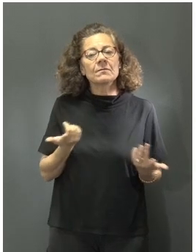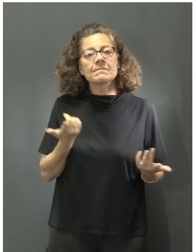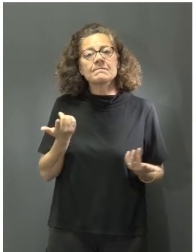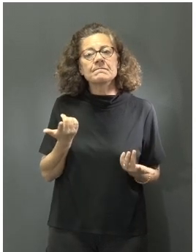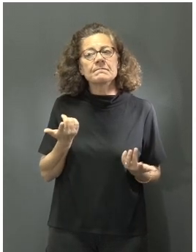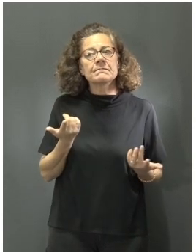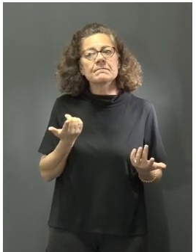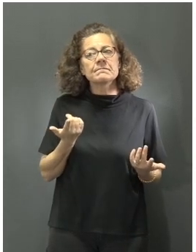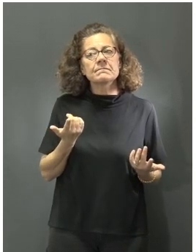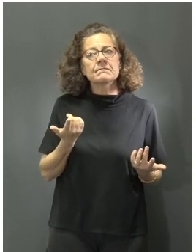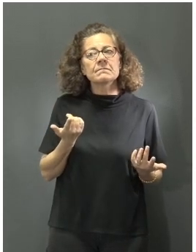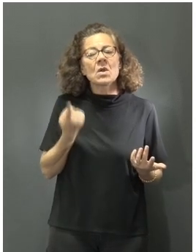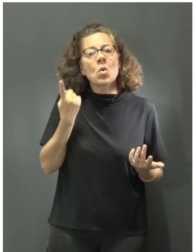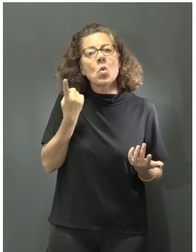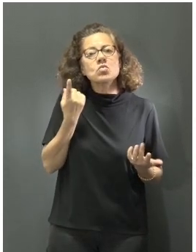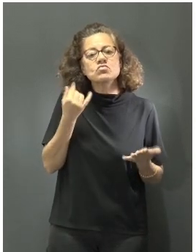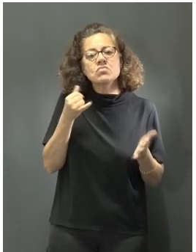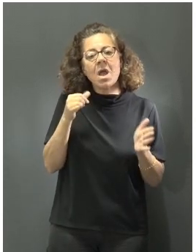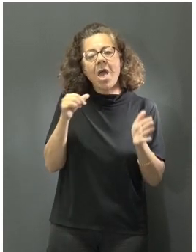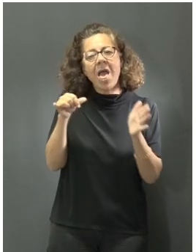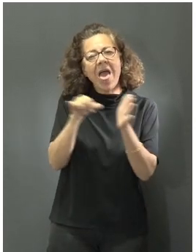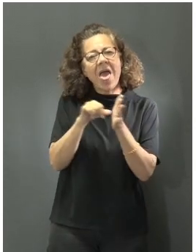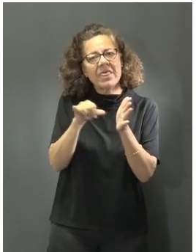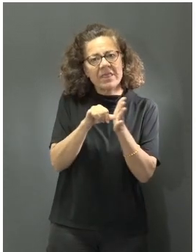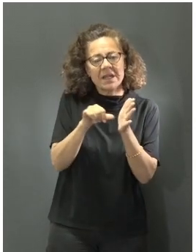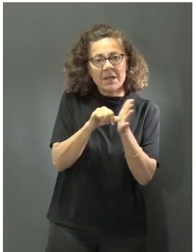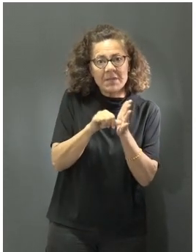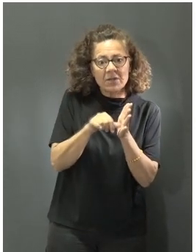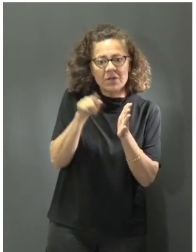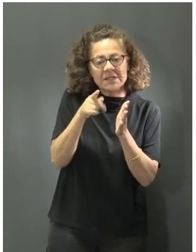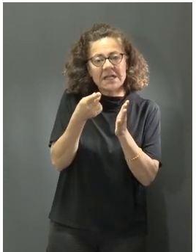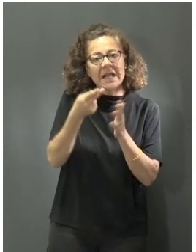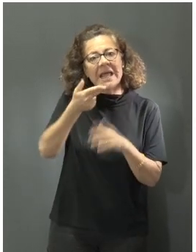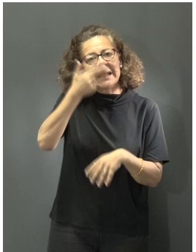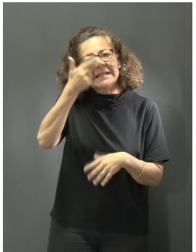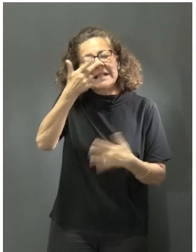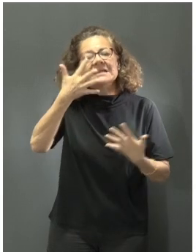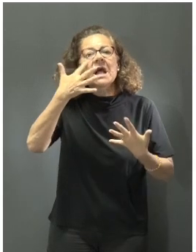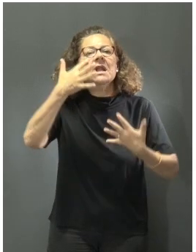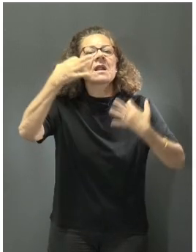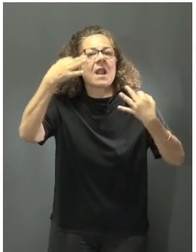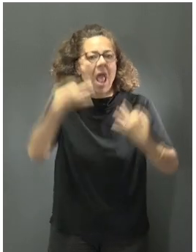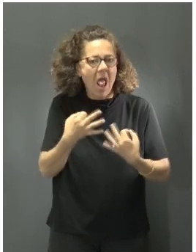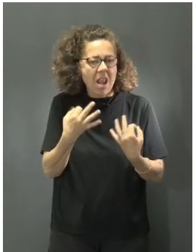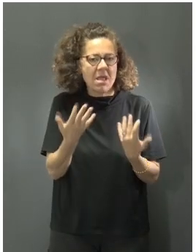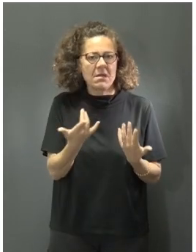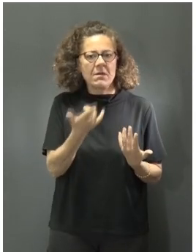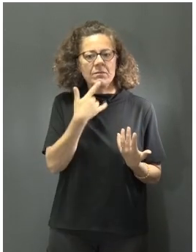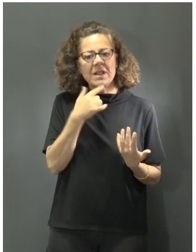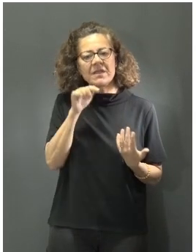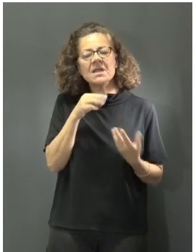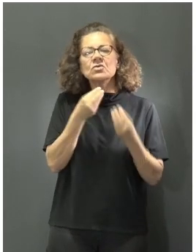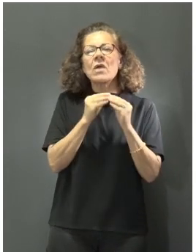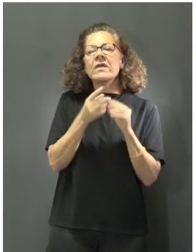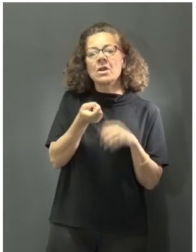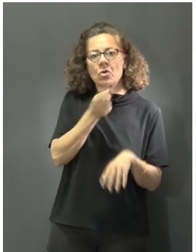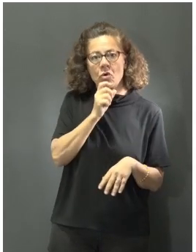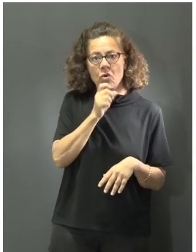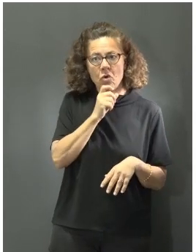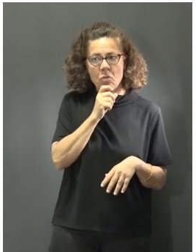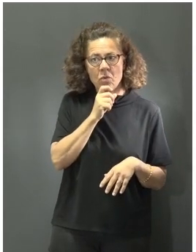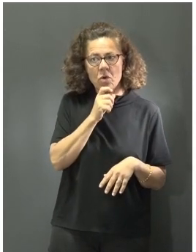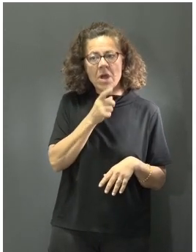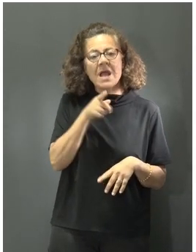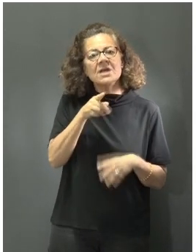un acercamiento desde el interés real, por el decir, oye, pues esto cómo lo vamos a hacer